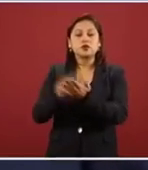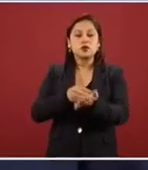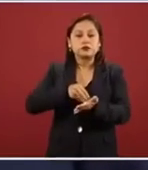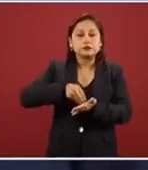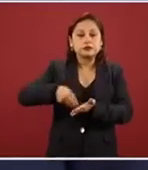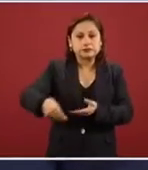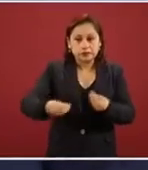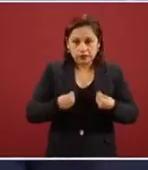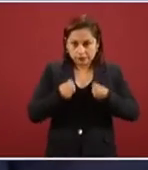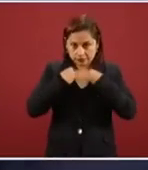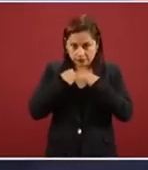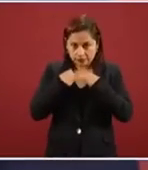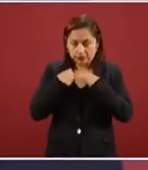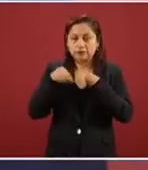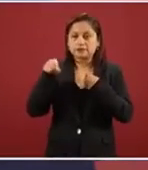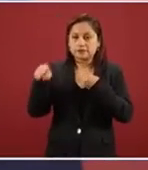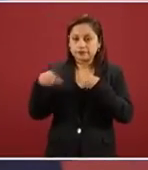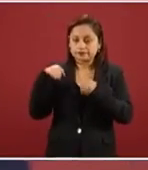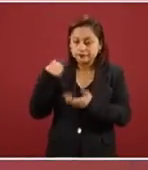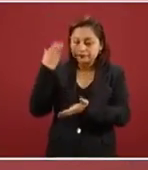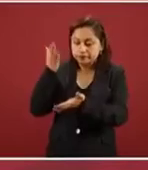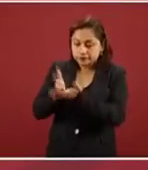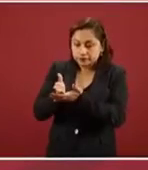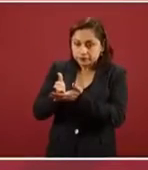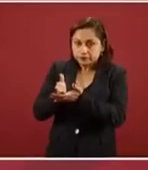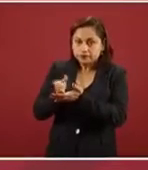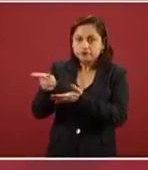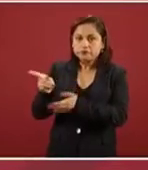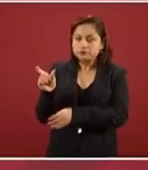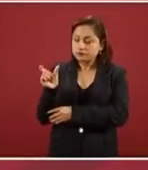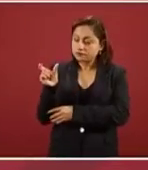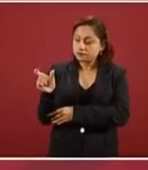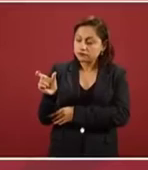y se les paga con tarjeta